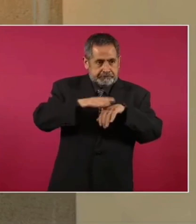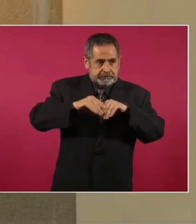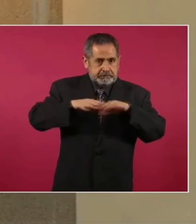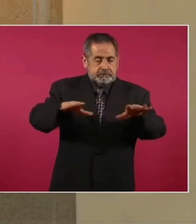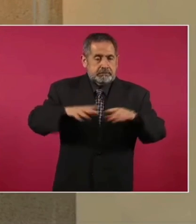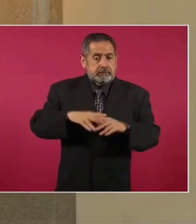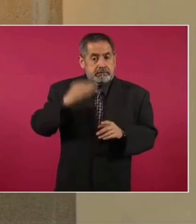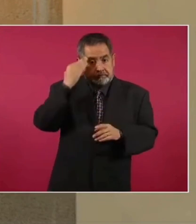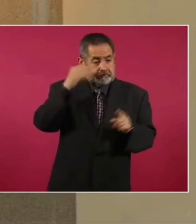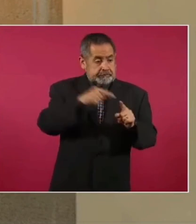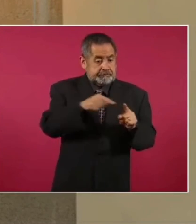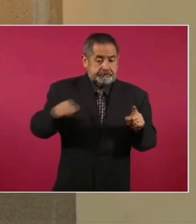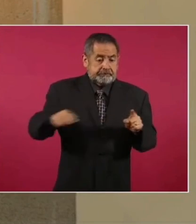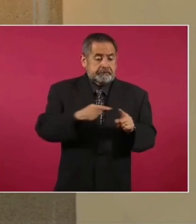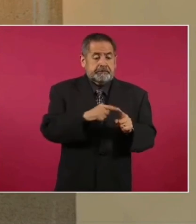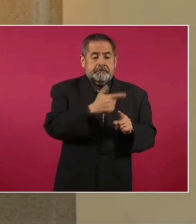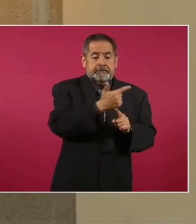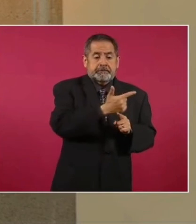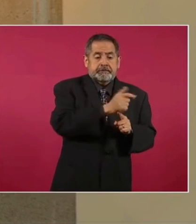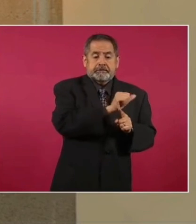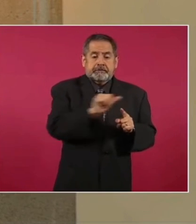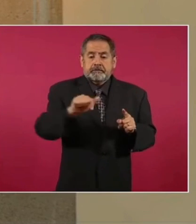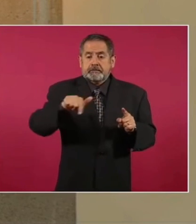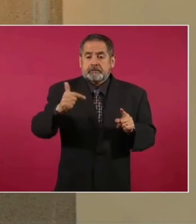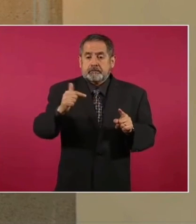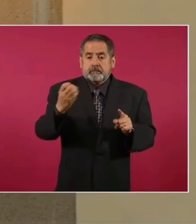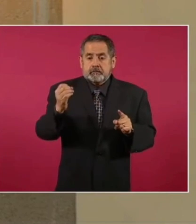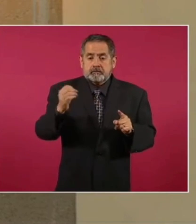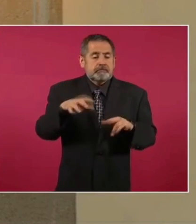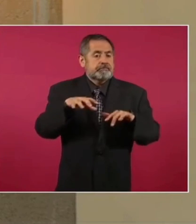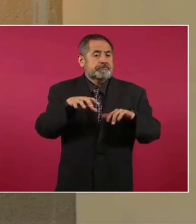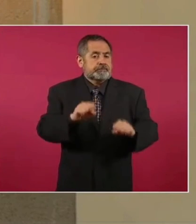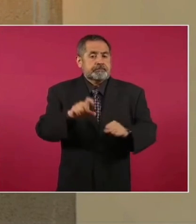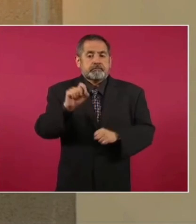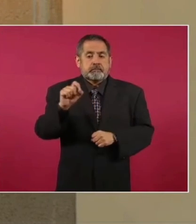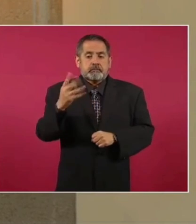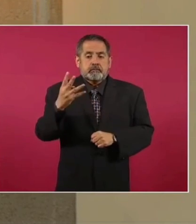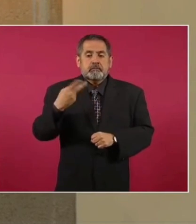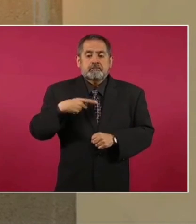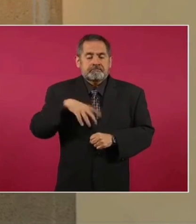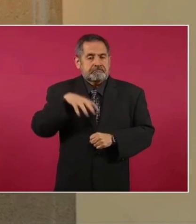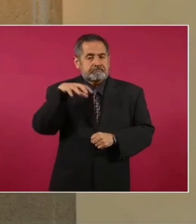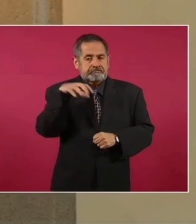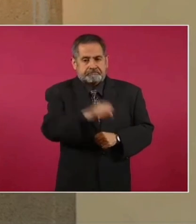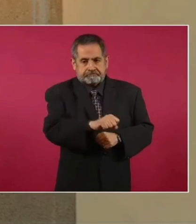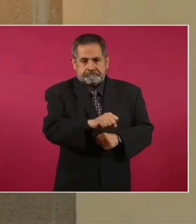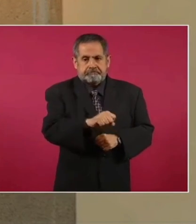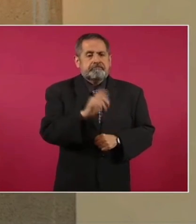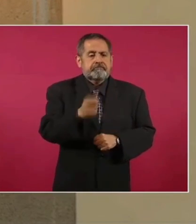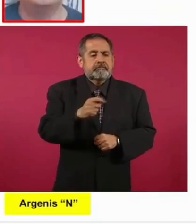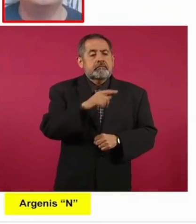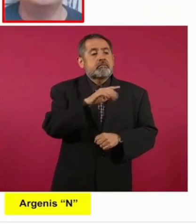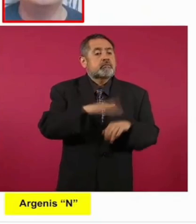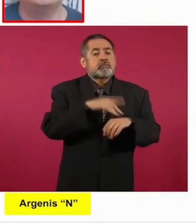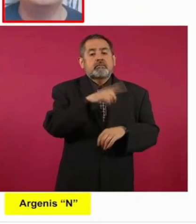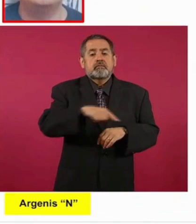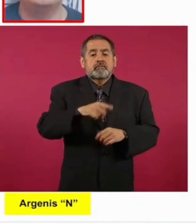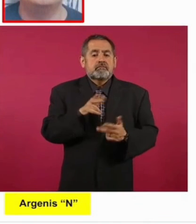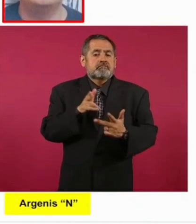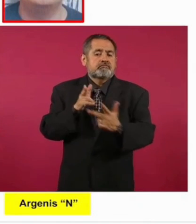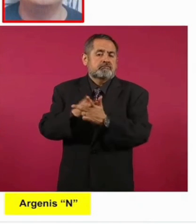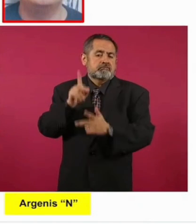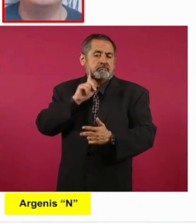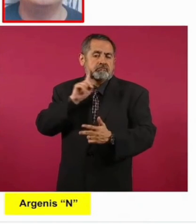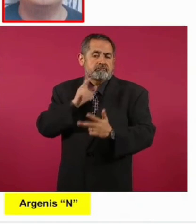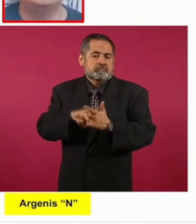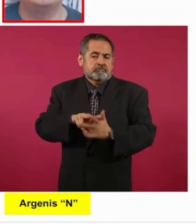en el periodo del 7 al 12 de octubre hubo 24 personas detenidas por el delito de feminicidio, 3